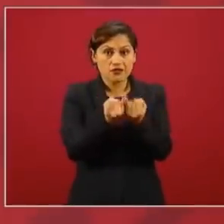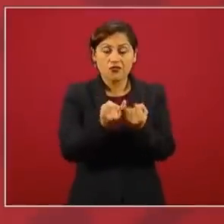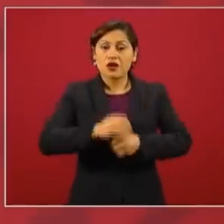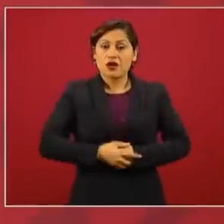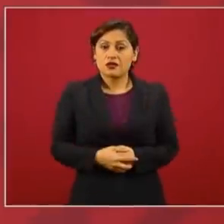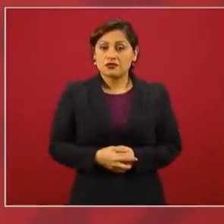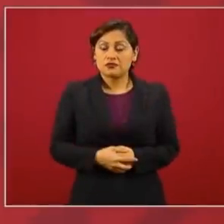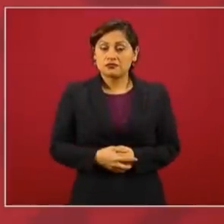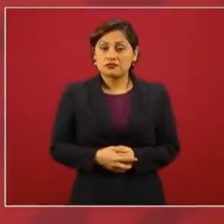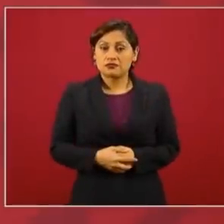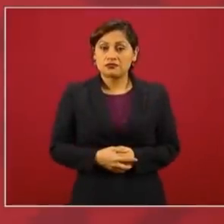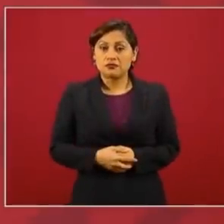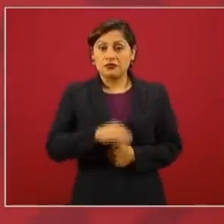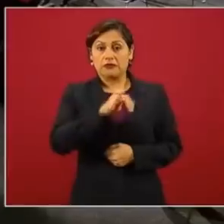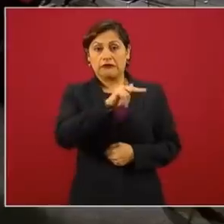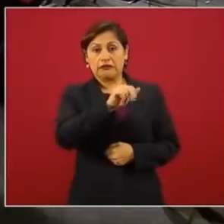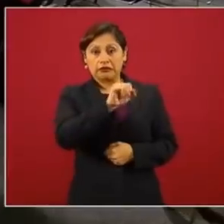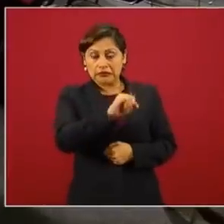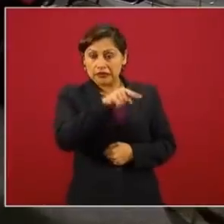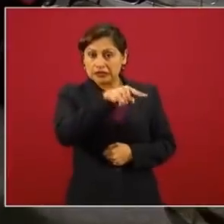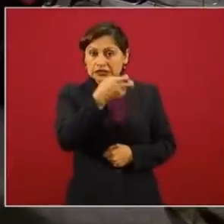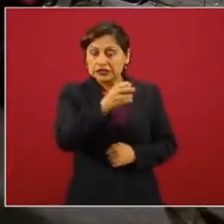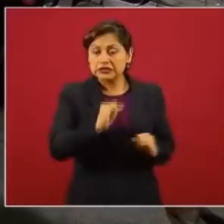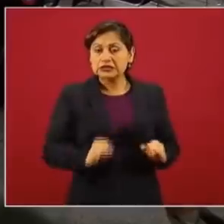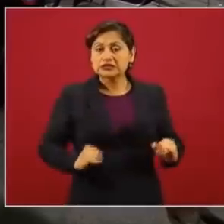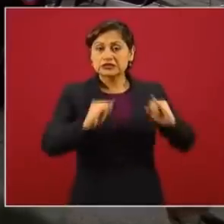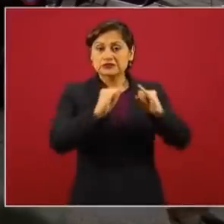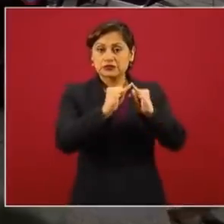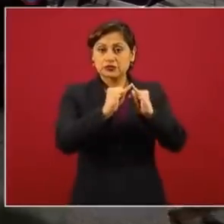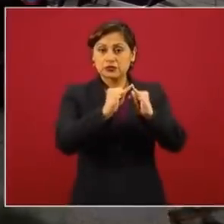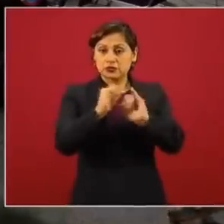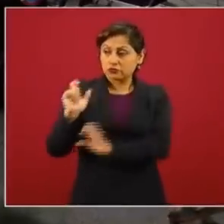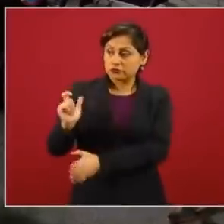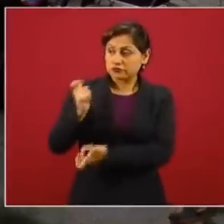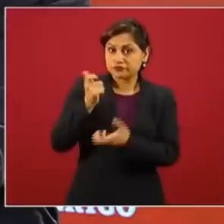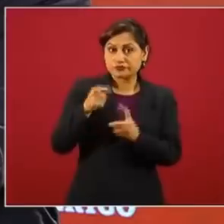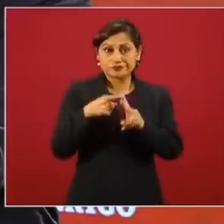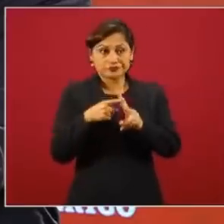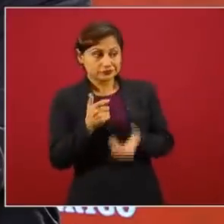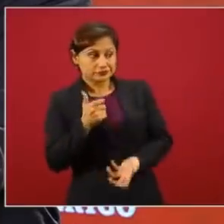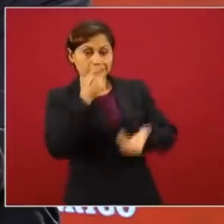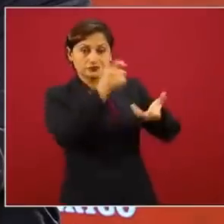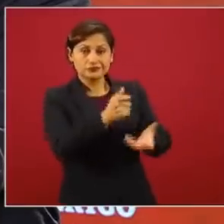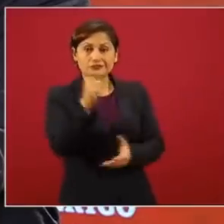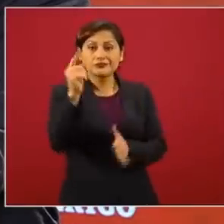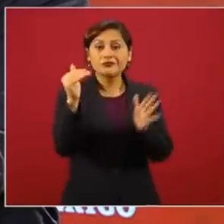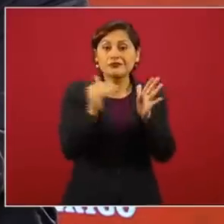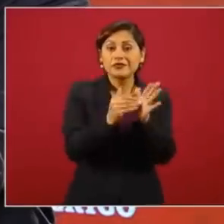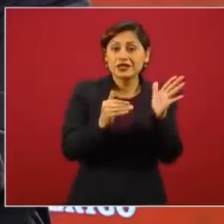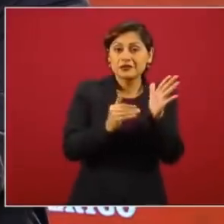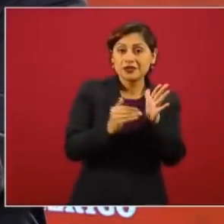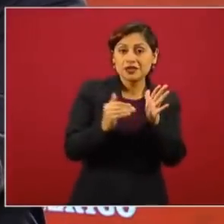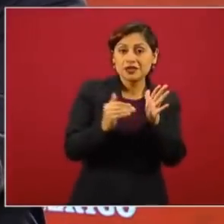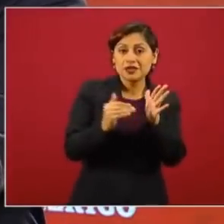Y en el caso del Instituto de Transparencia, su presupuesto es más de 1,000 millones de pesos al